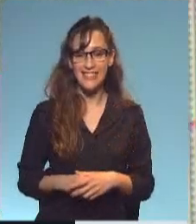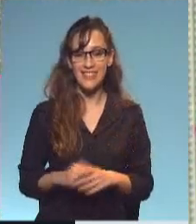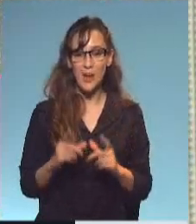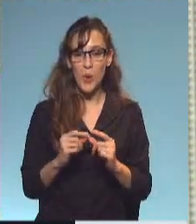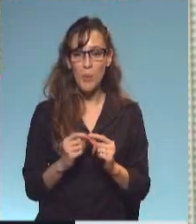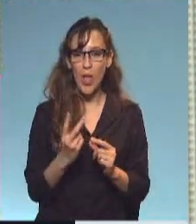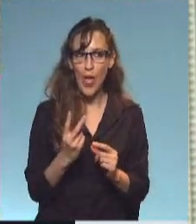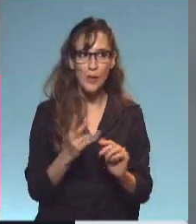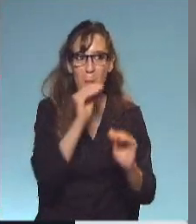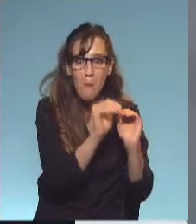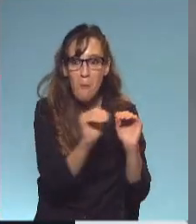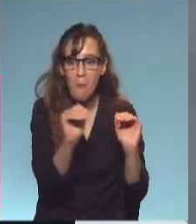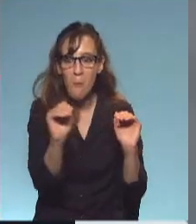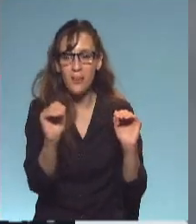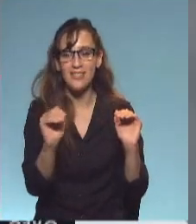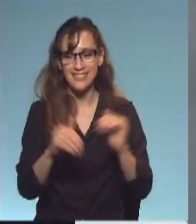Silencio televisivo. Bueno,